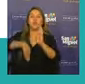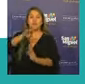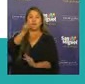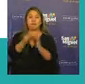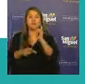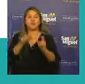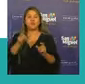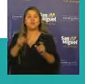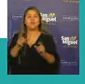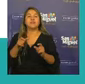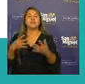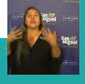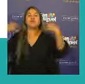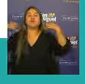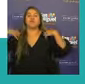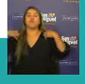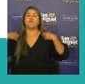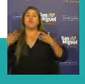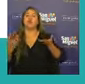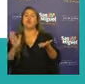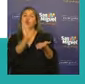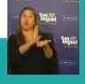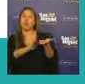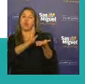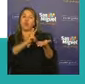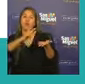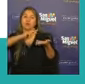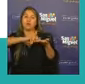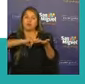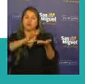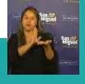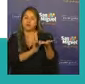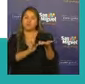mujeres cuidadoras, que en su mayoría son mujeres que